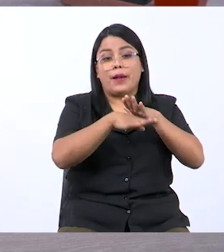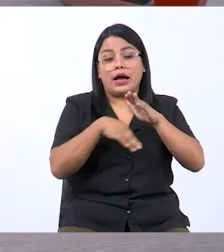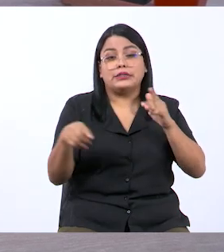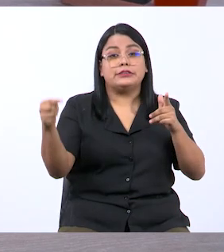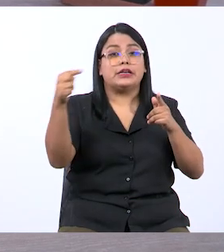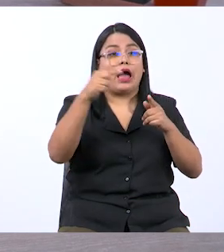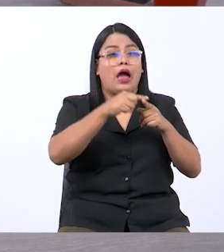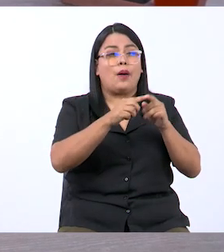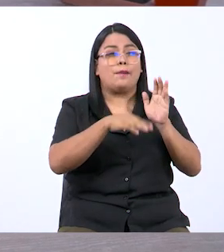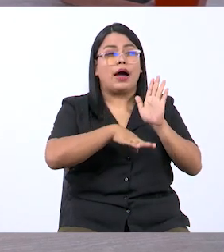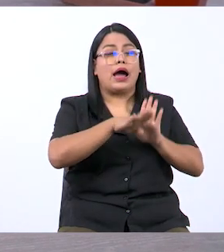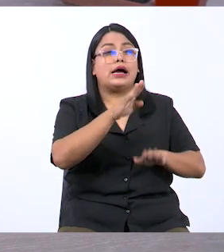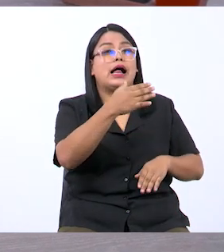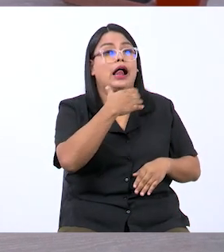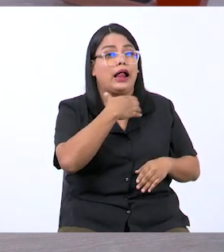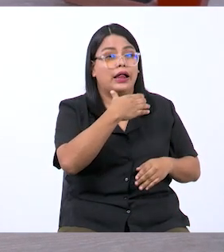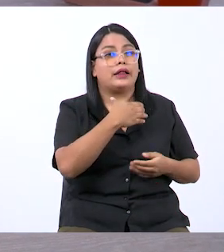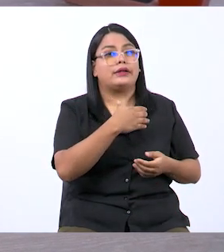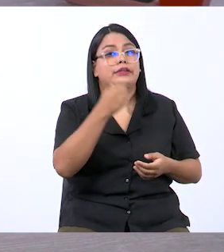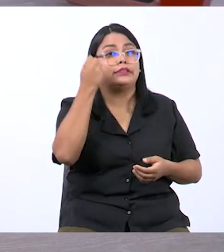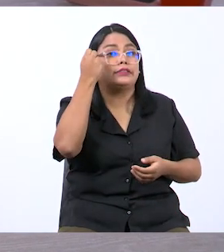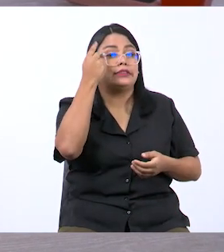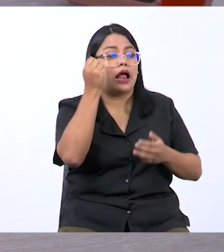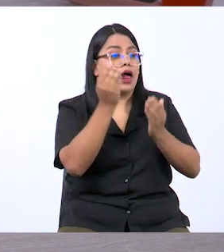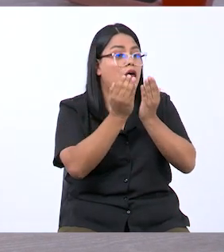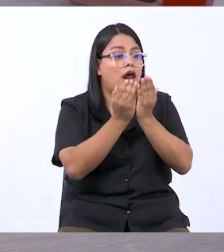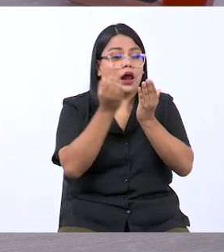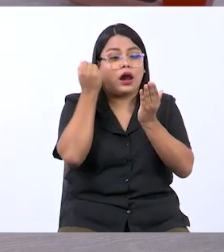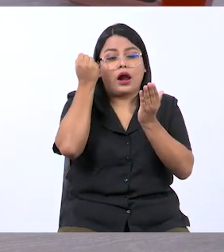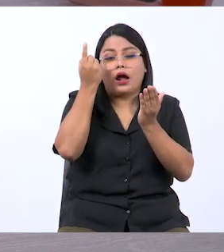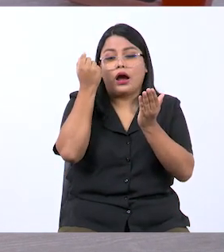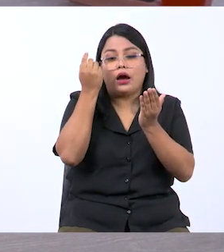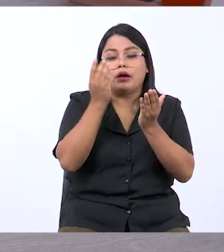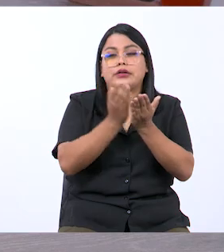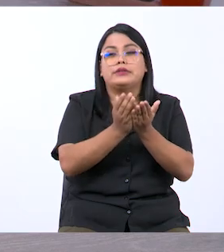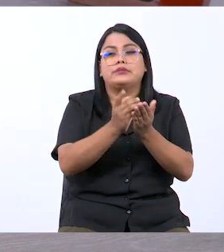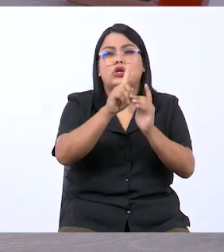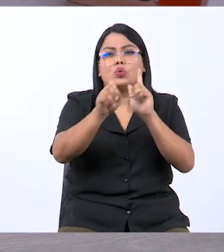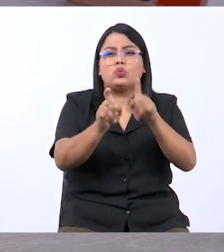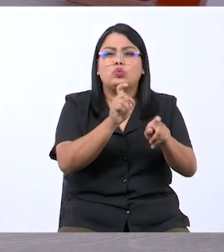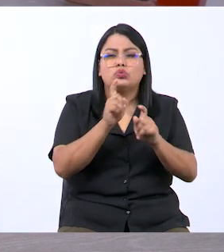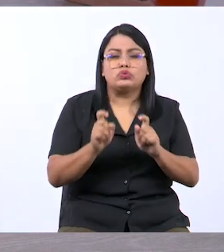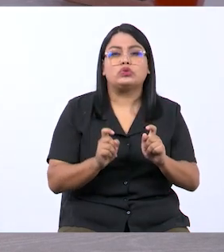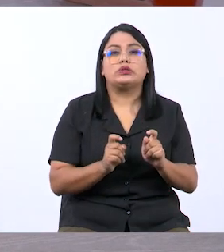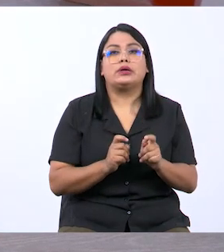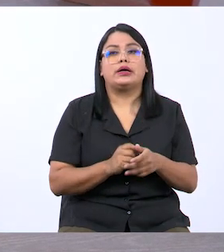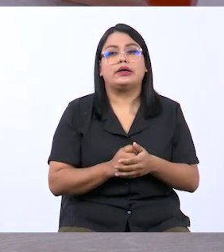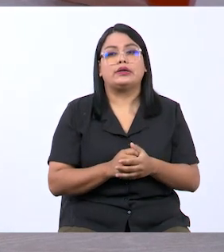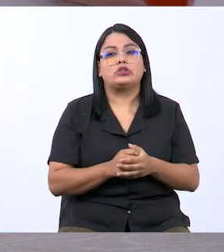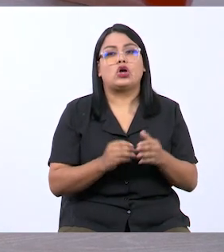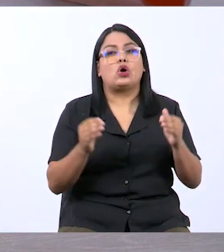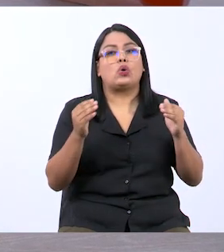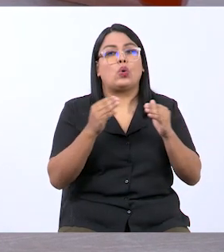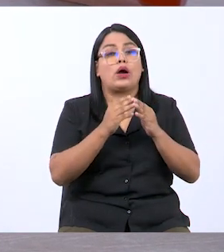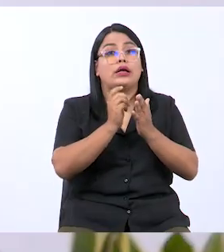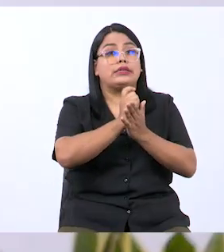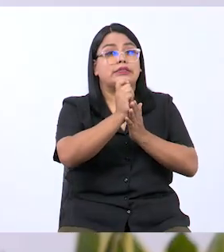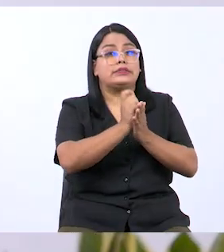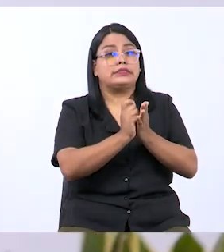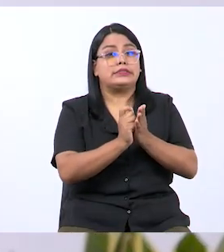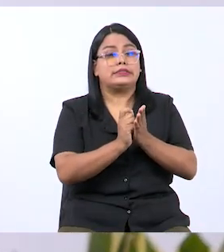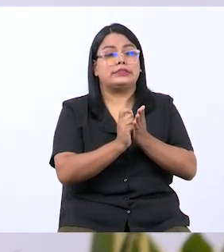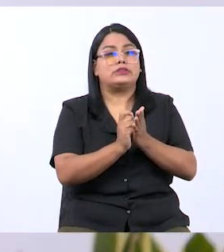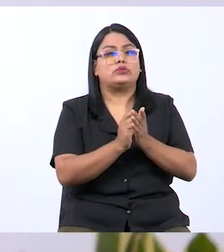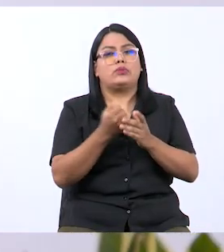más básico con el nivel literal de la comprensión lectora, preguntas de nivel inferencial, hasta un nivel